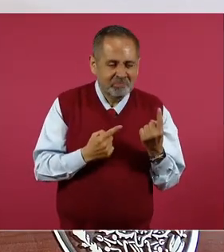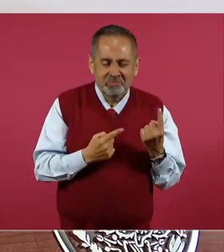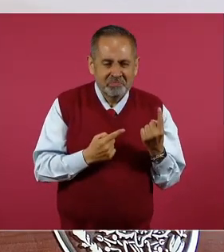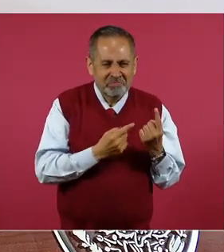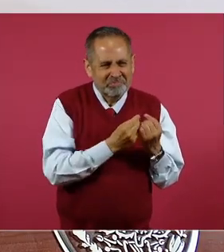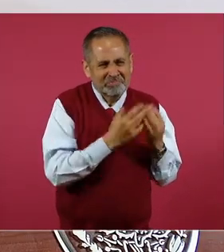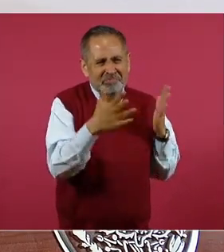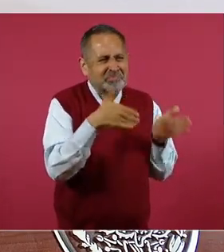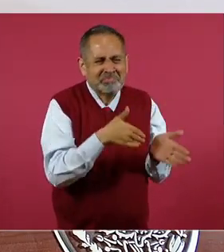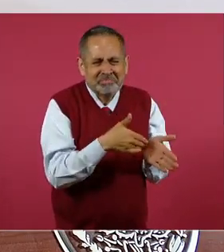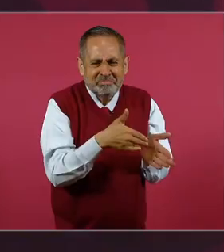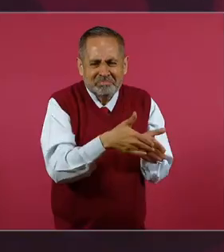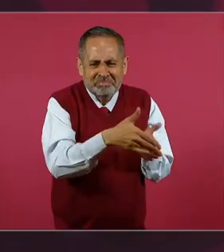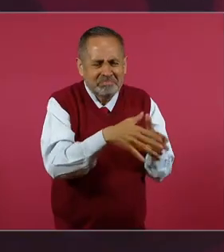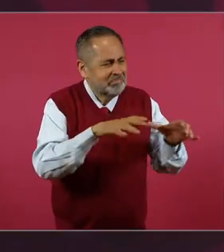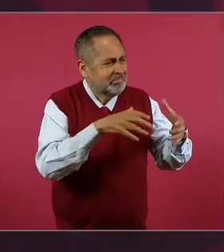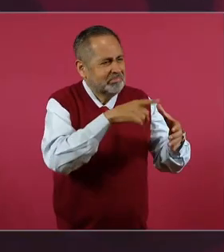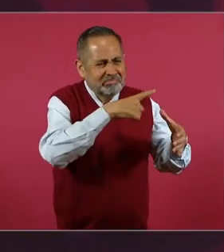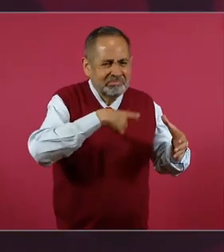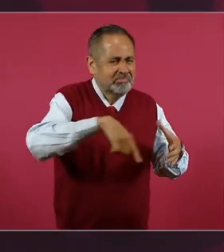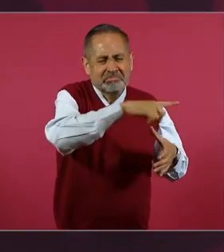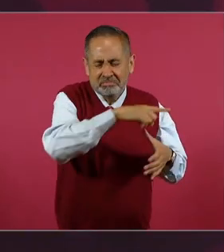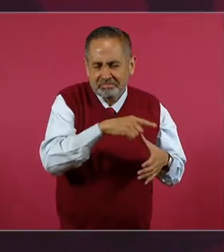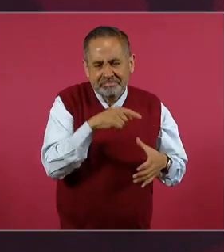son millones.